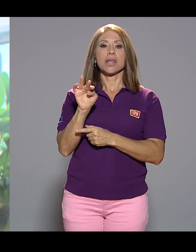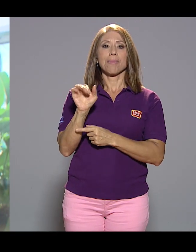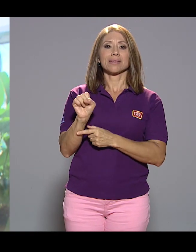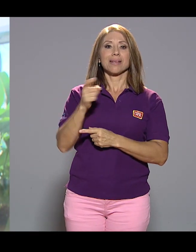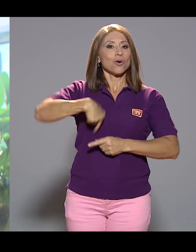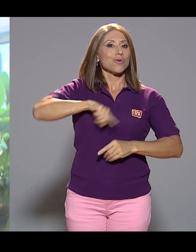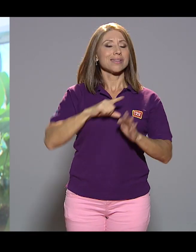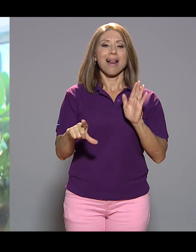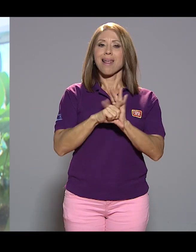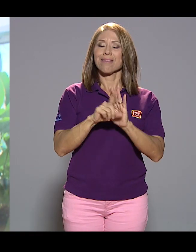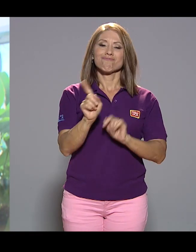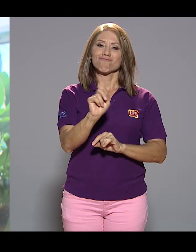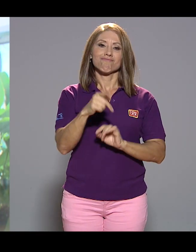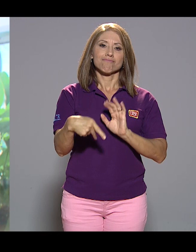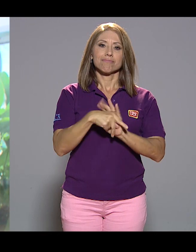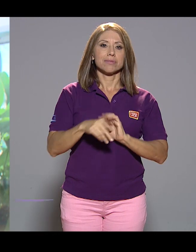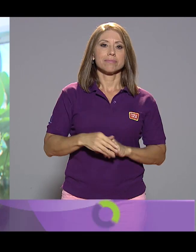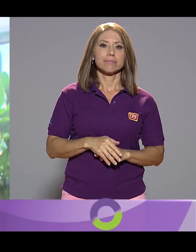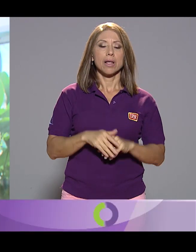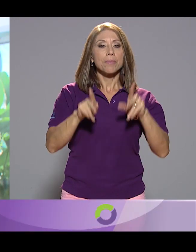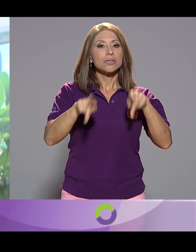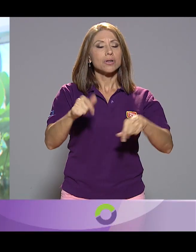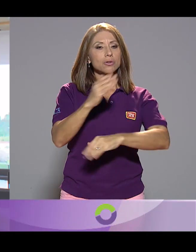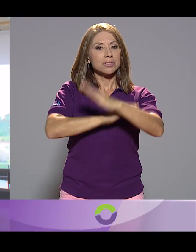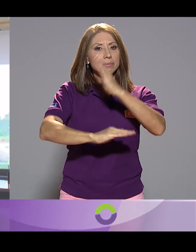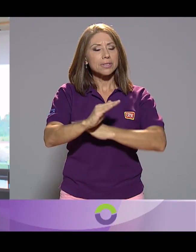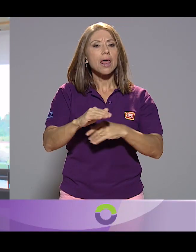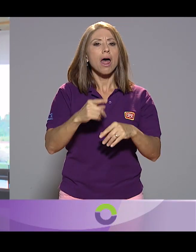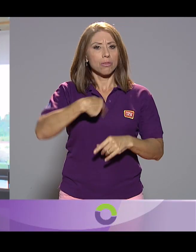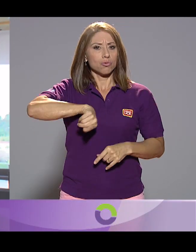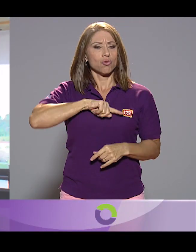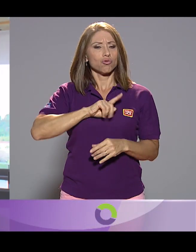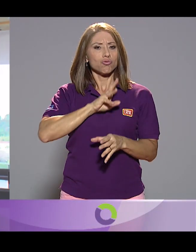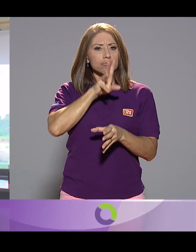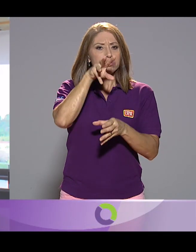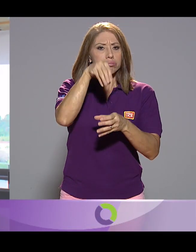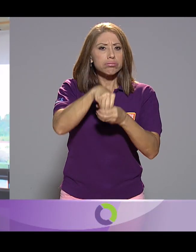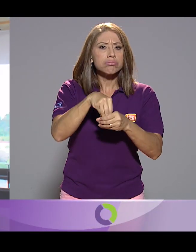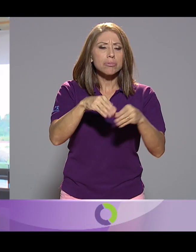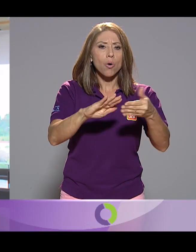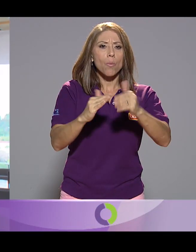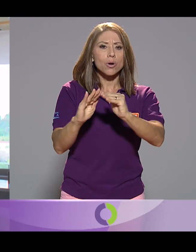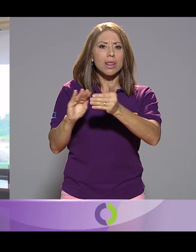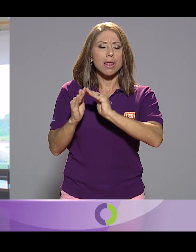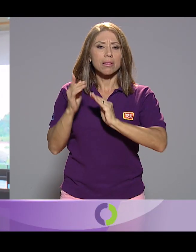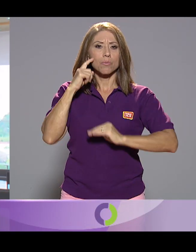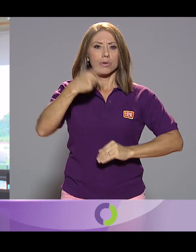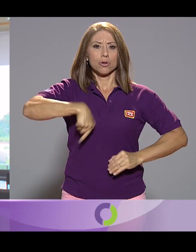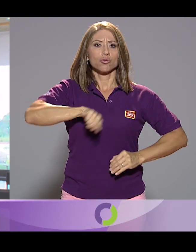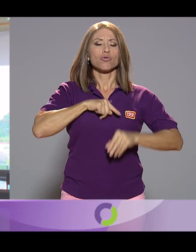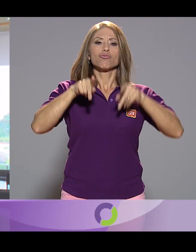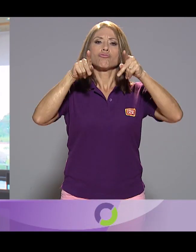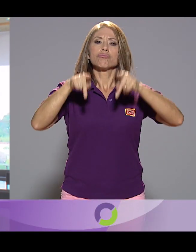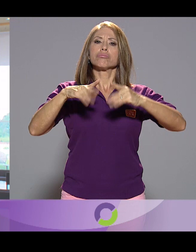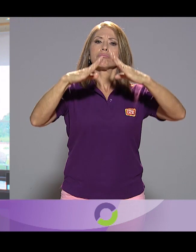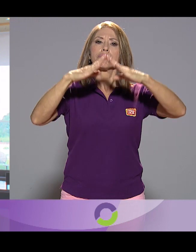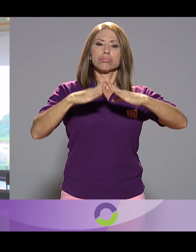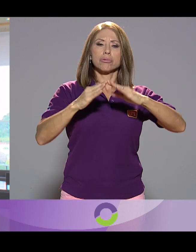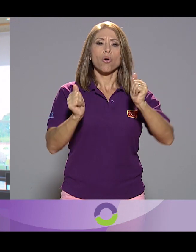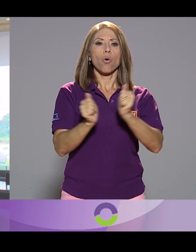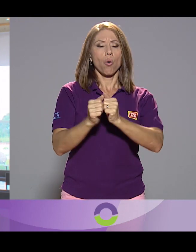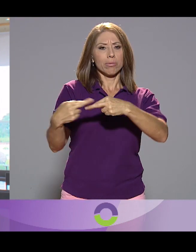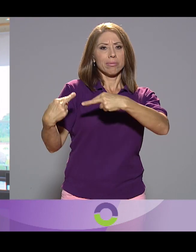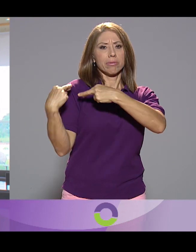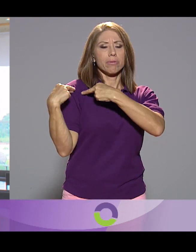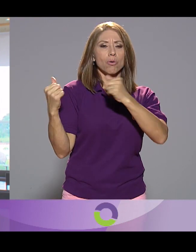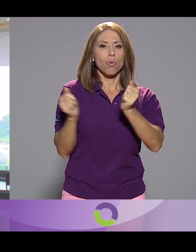Nacional de la Infancia o el IMAS. En nuestra ley no nos lo permite. En el caso de las personas con discapacidad, pues también empezar a involucrarnos en lo que es la comunidad,